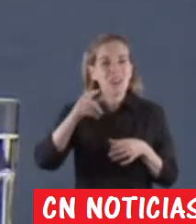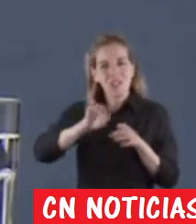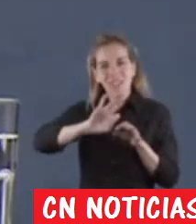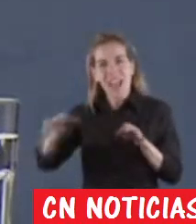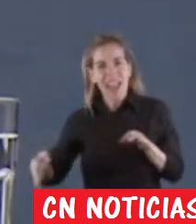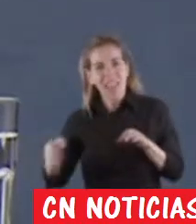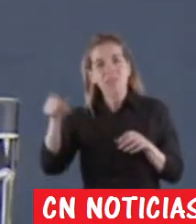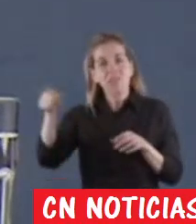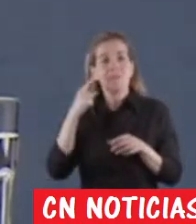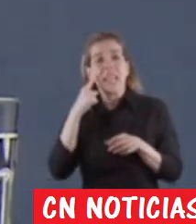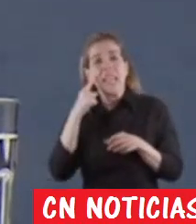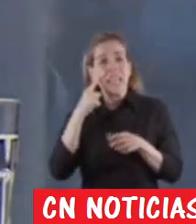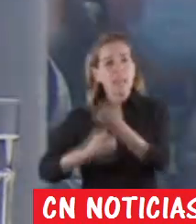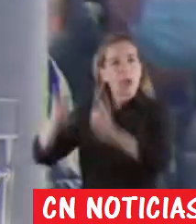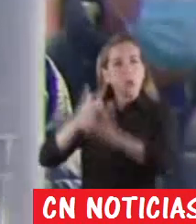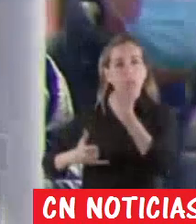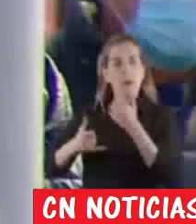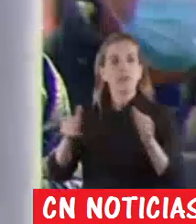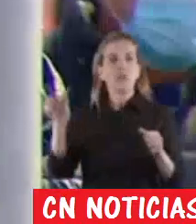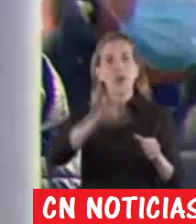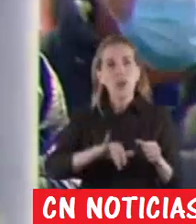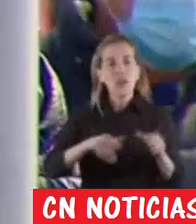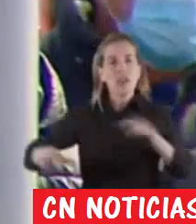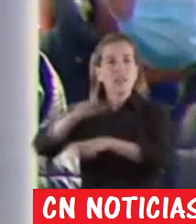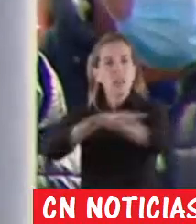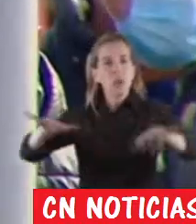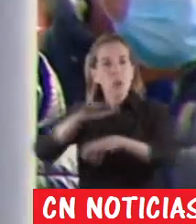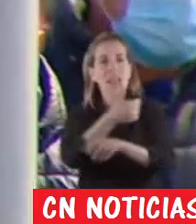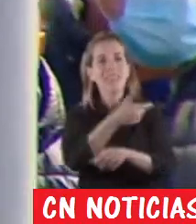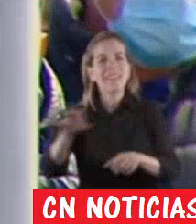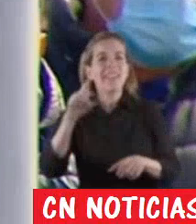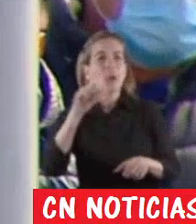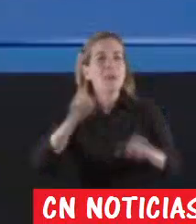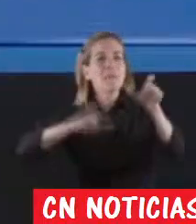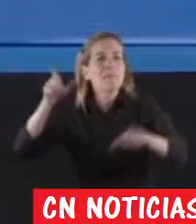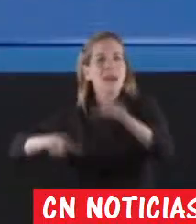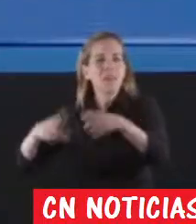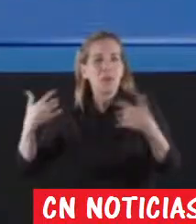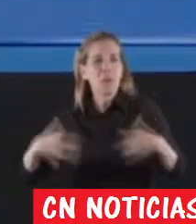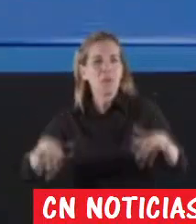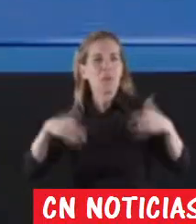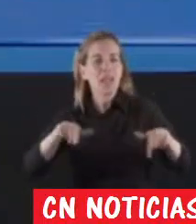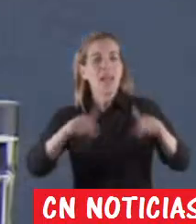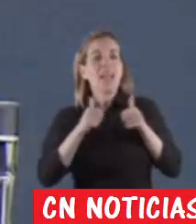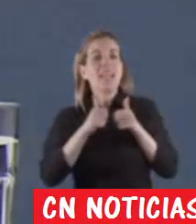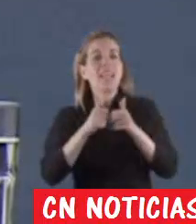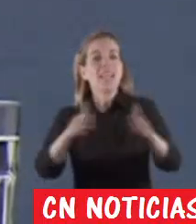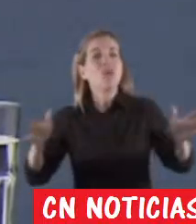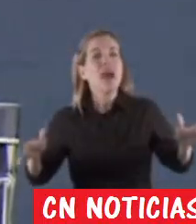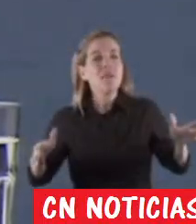Martín, diariamente se mueven 600.000 personas. Aquí estamos poniendo en marcha este Mercado